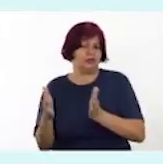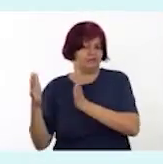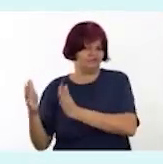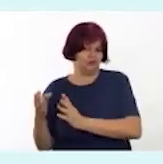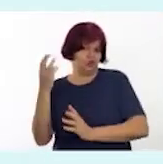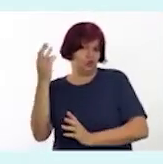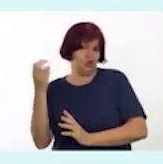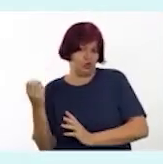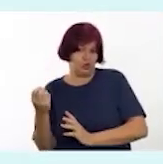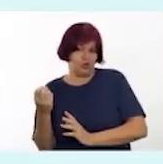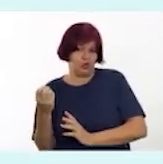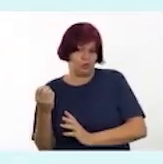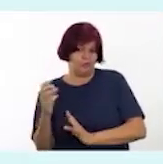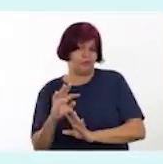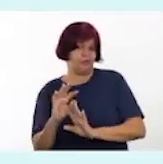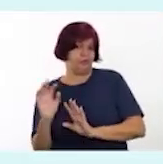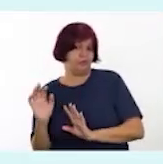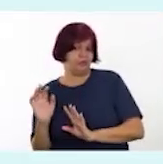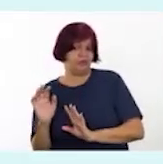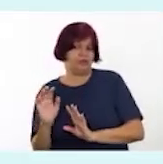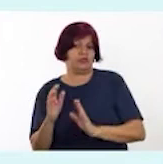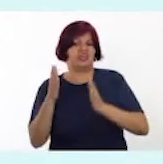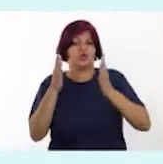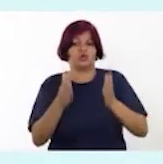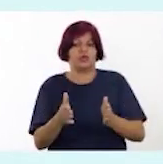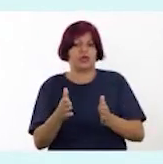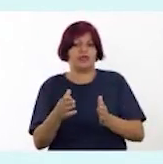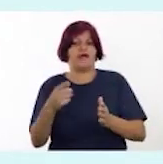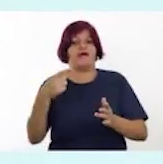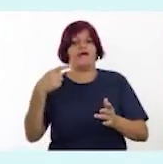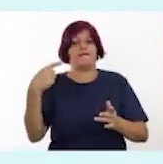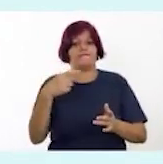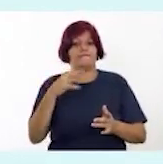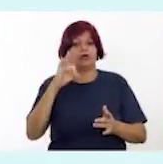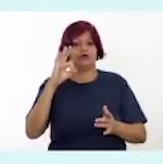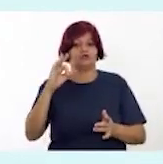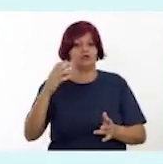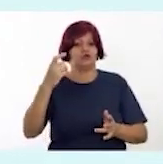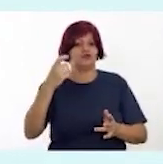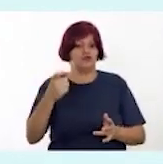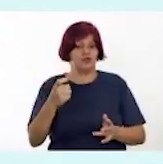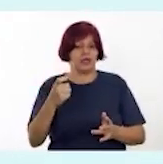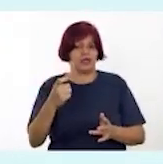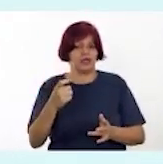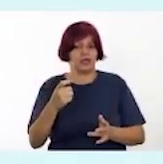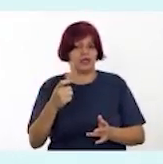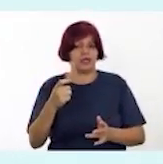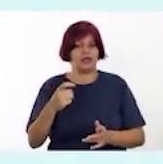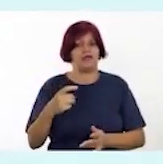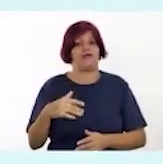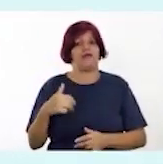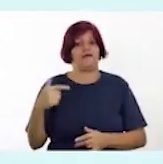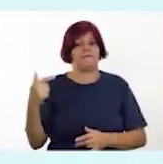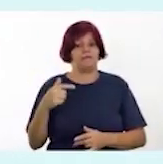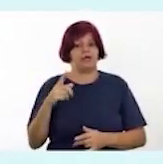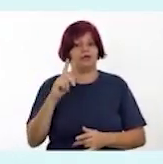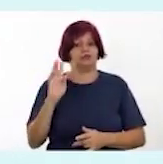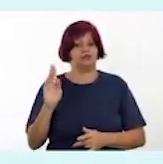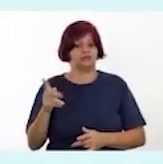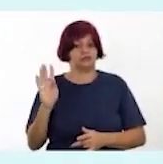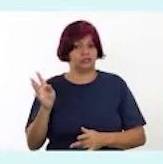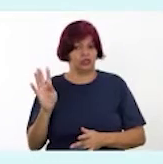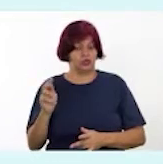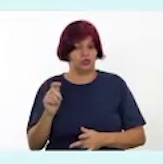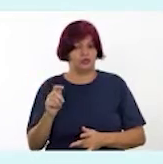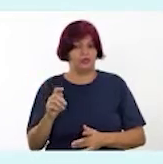todos los números, o sea, las operaciones con los números, nos queda menos 8x menos 14. Ahí ya tengo la ecuación en forma